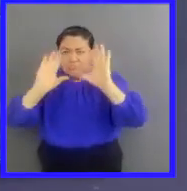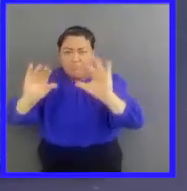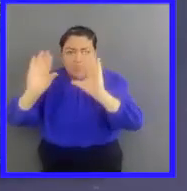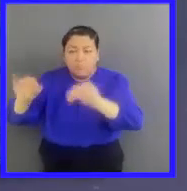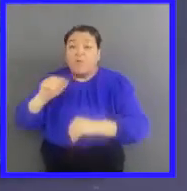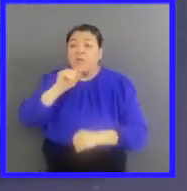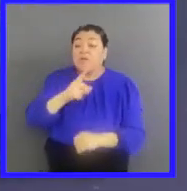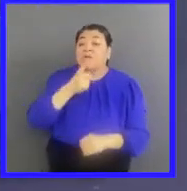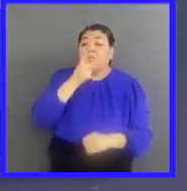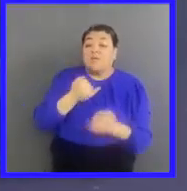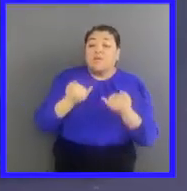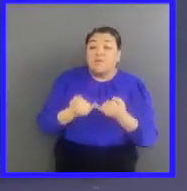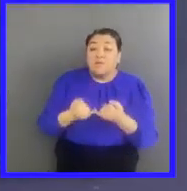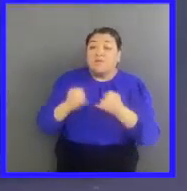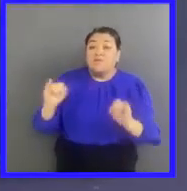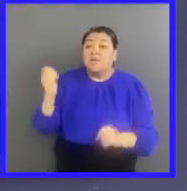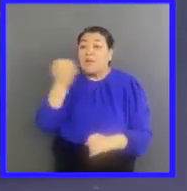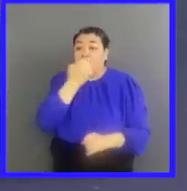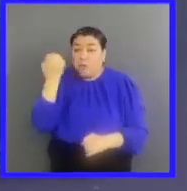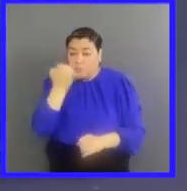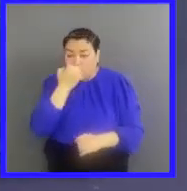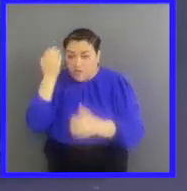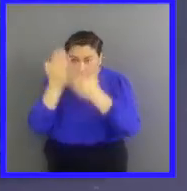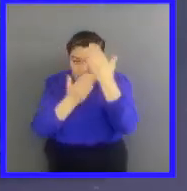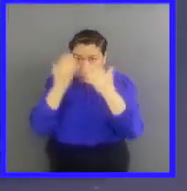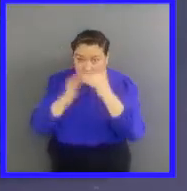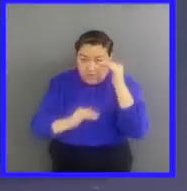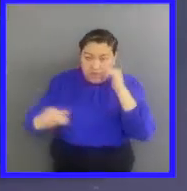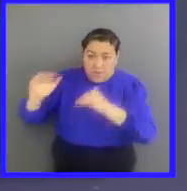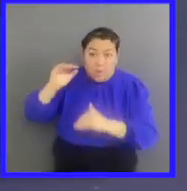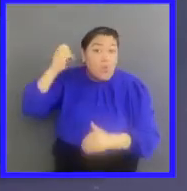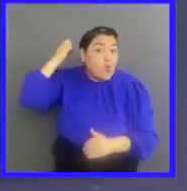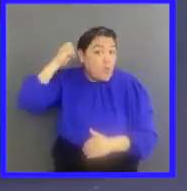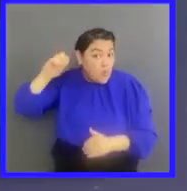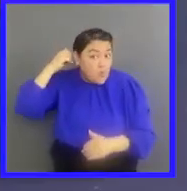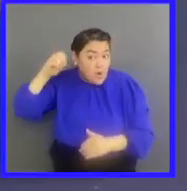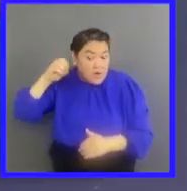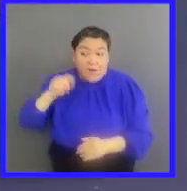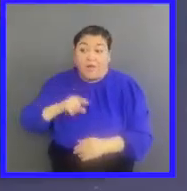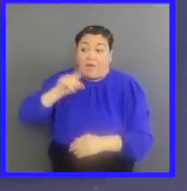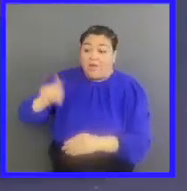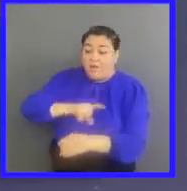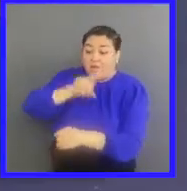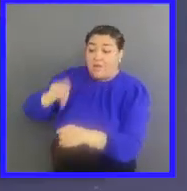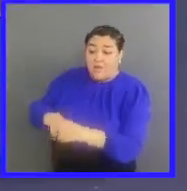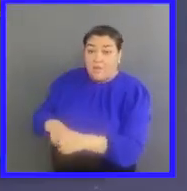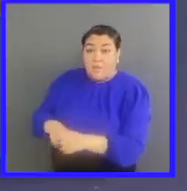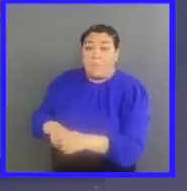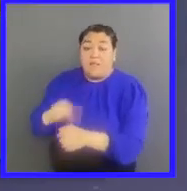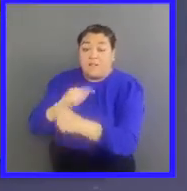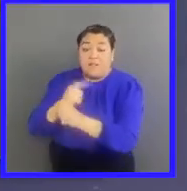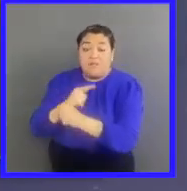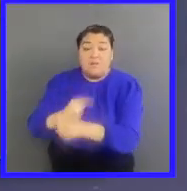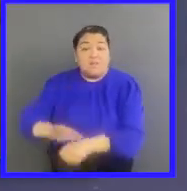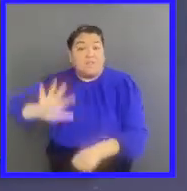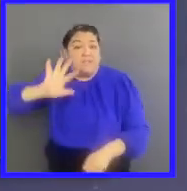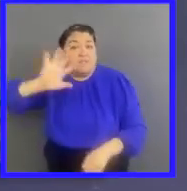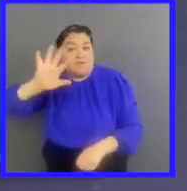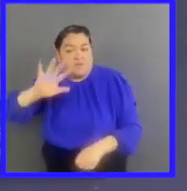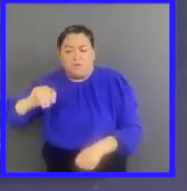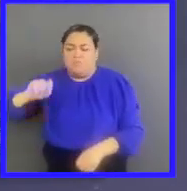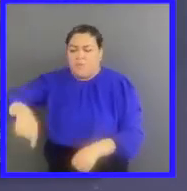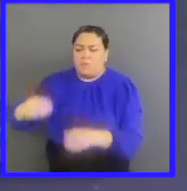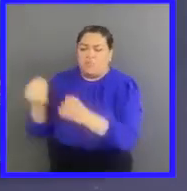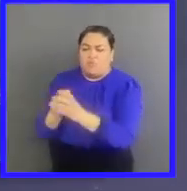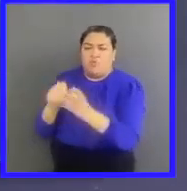de la Escuela Nacional de Estudios Superiores Unidad Oaxaca, misma que contará con 5 licenciaturas que también serán impartidas en las unidades